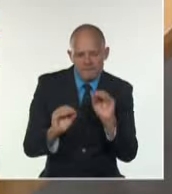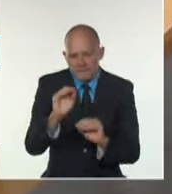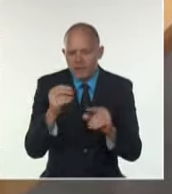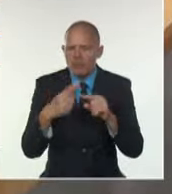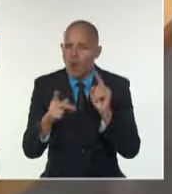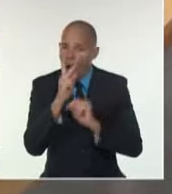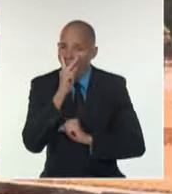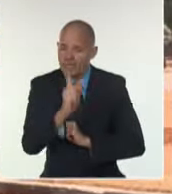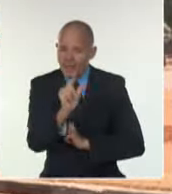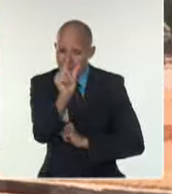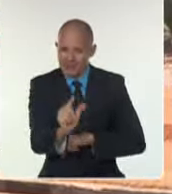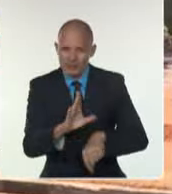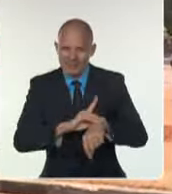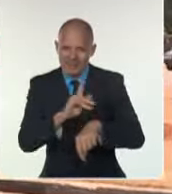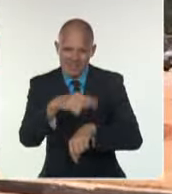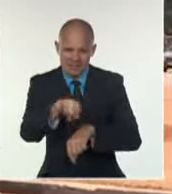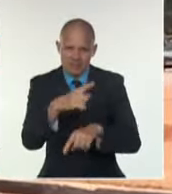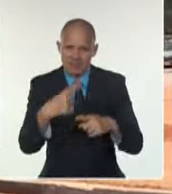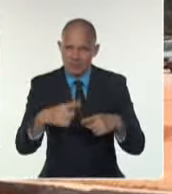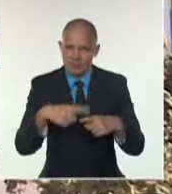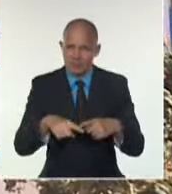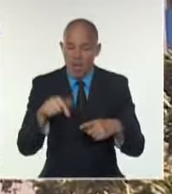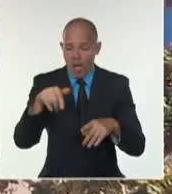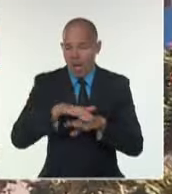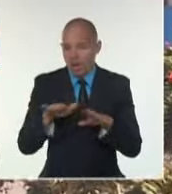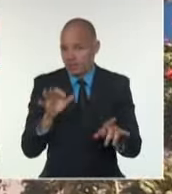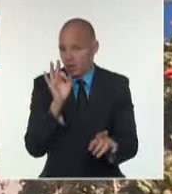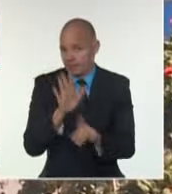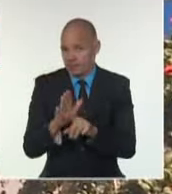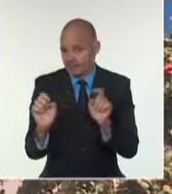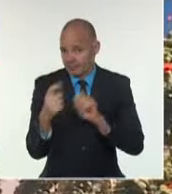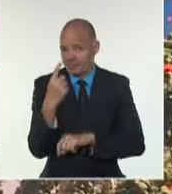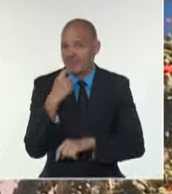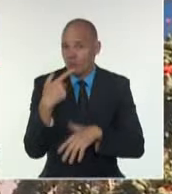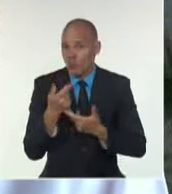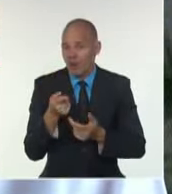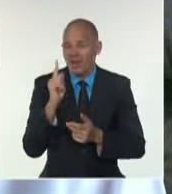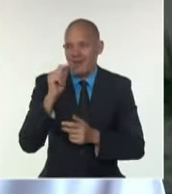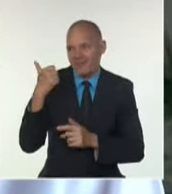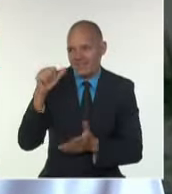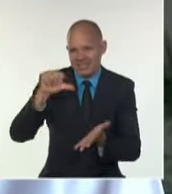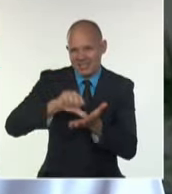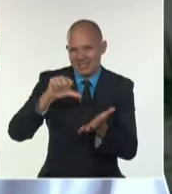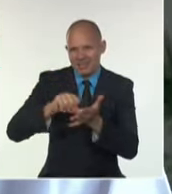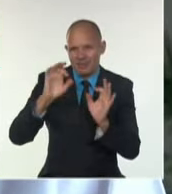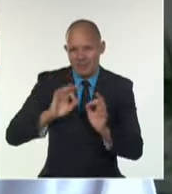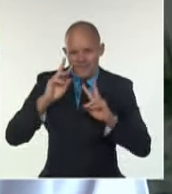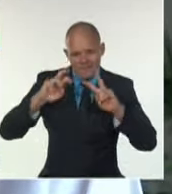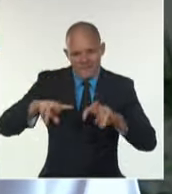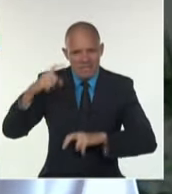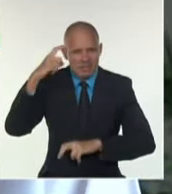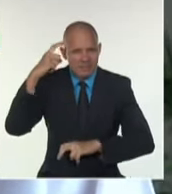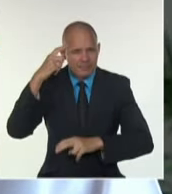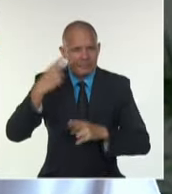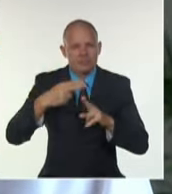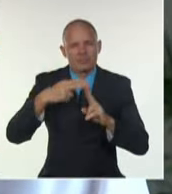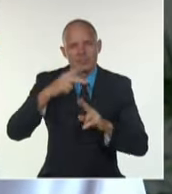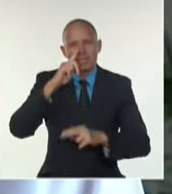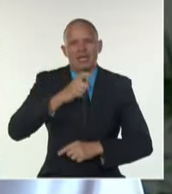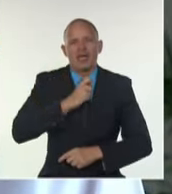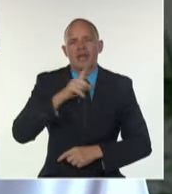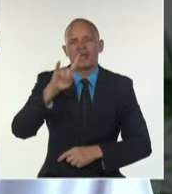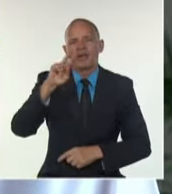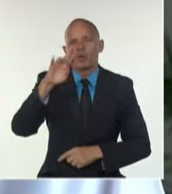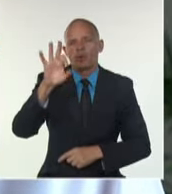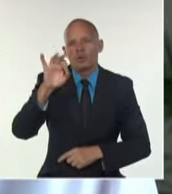población cubana. Pionero en este quehacer es el Centro de Neurociencias. Estamos presentando un dispositivo que es